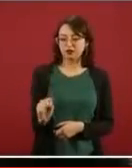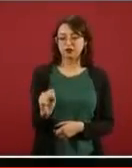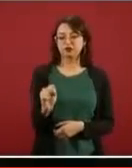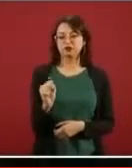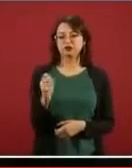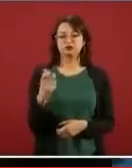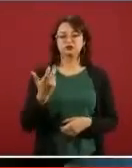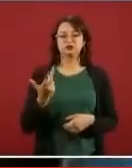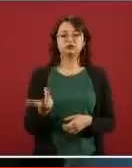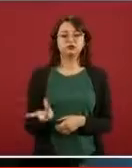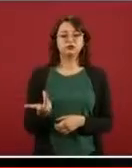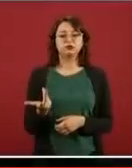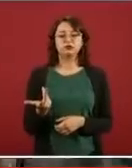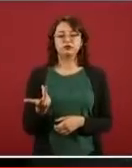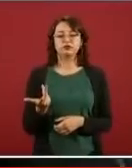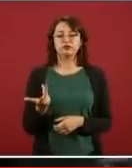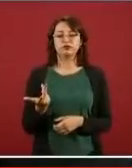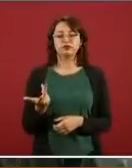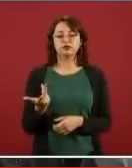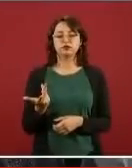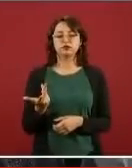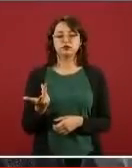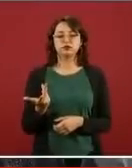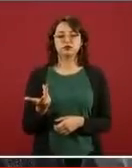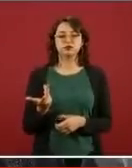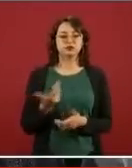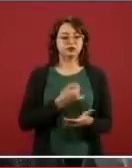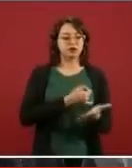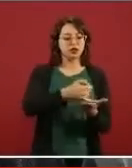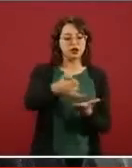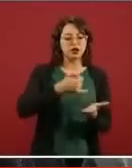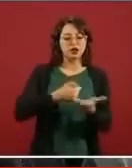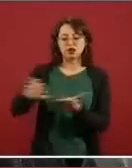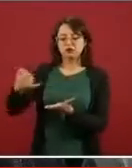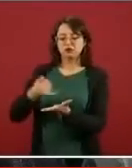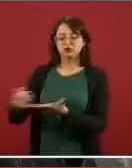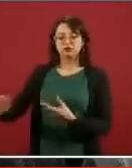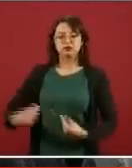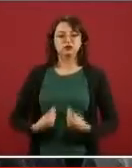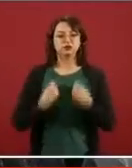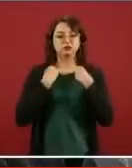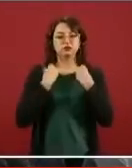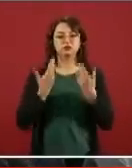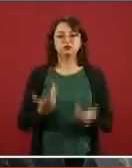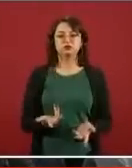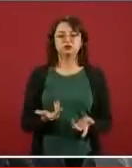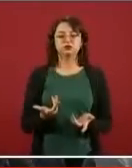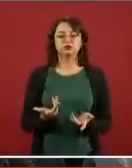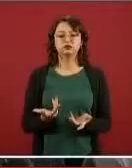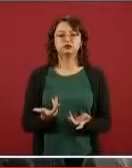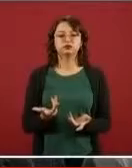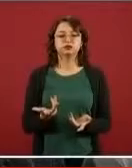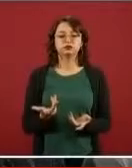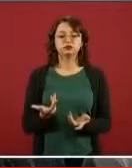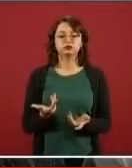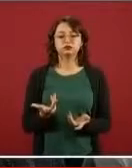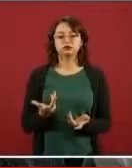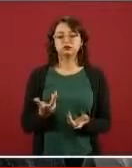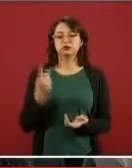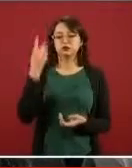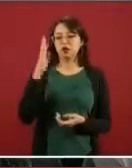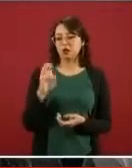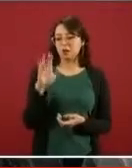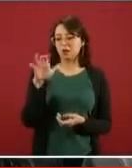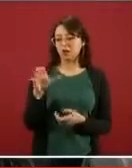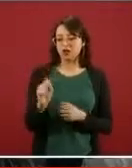ay y sembrando vida ay becas